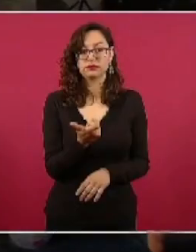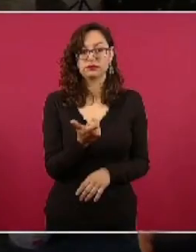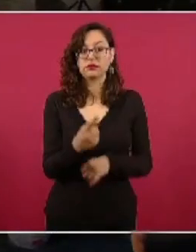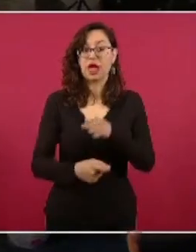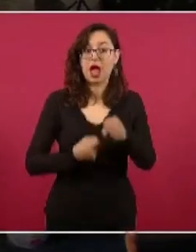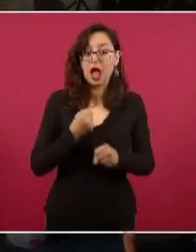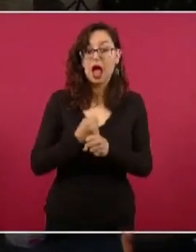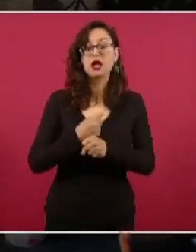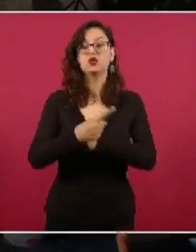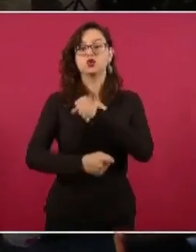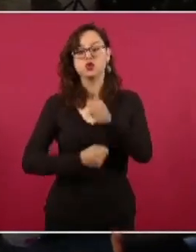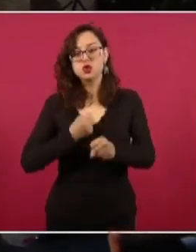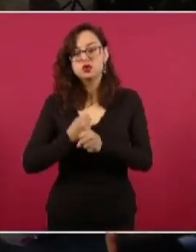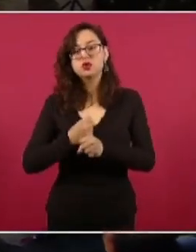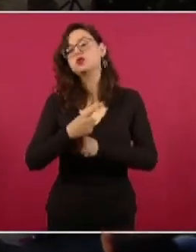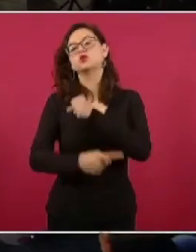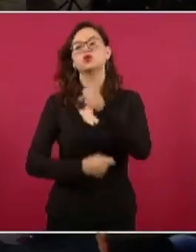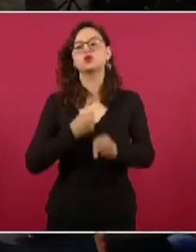Al año.